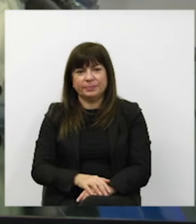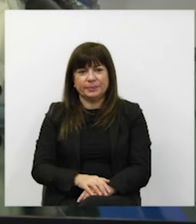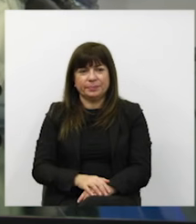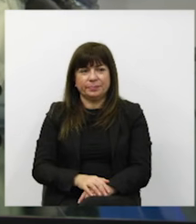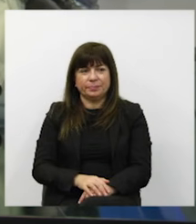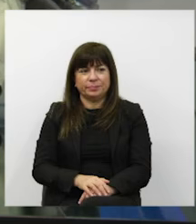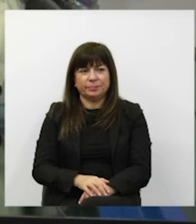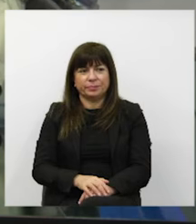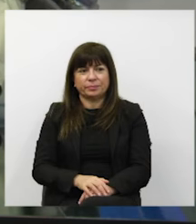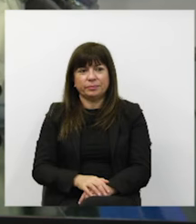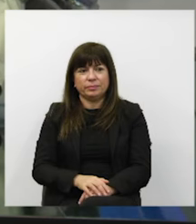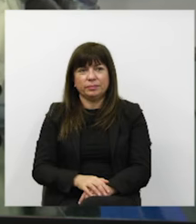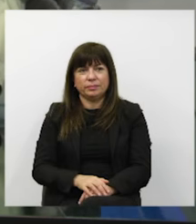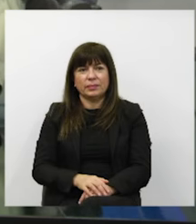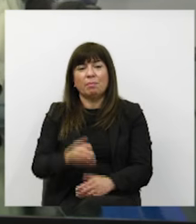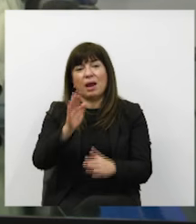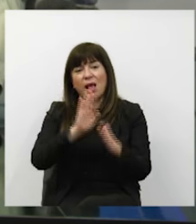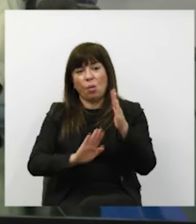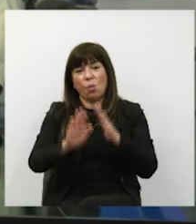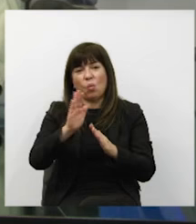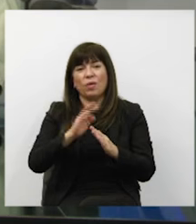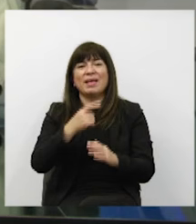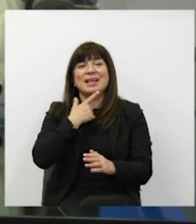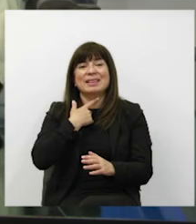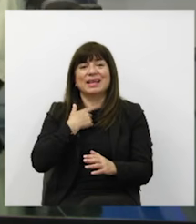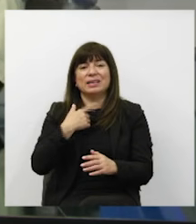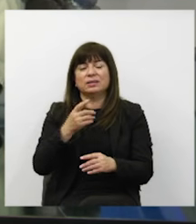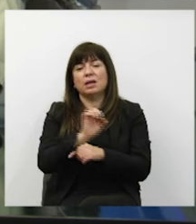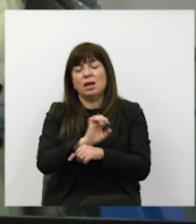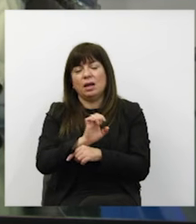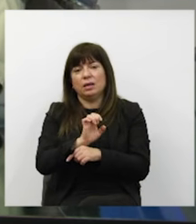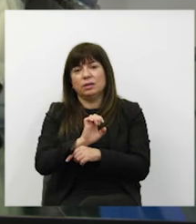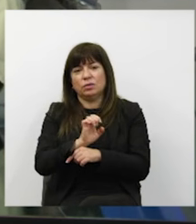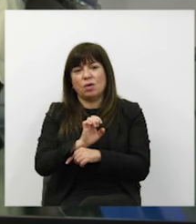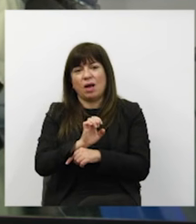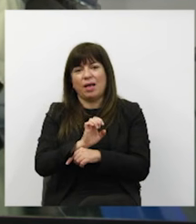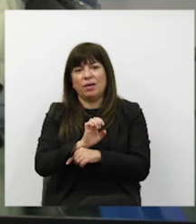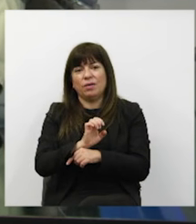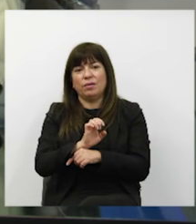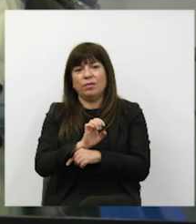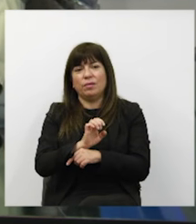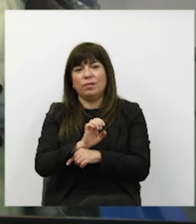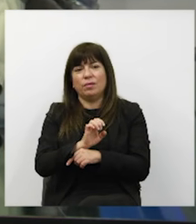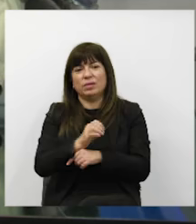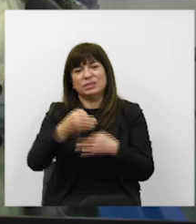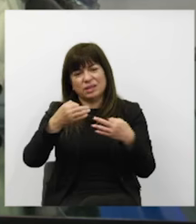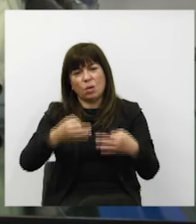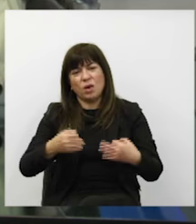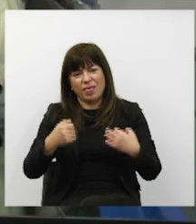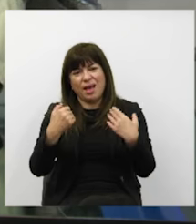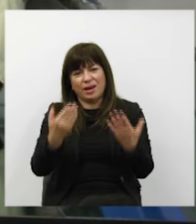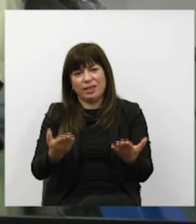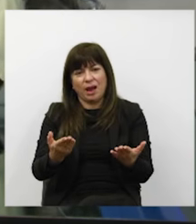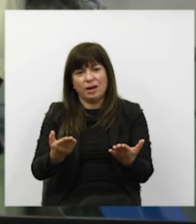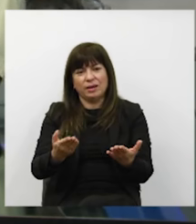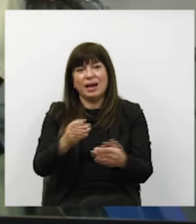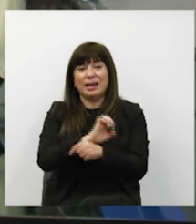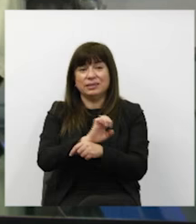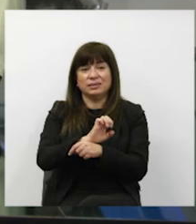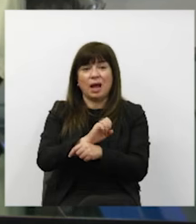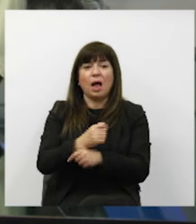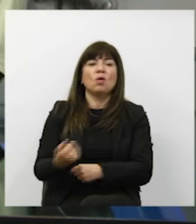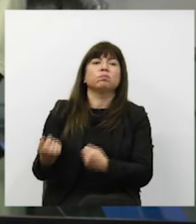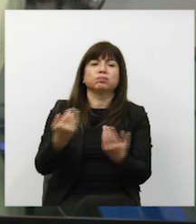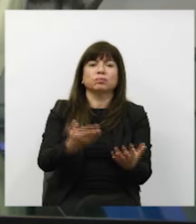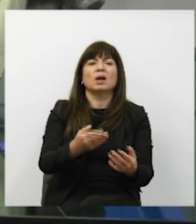de warrants para resguardar los intereses del Estado con, ¿no es cierto?, líneas de liquidez garantizadas por el Estado, me parece que es un camino posible. ¿Cómo lo ves tú,